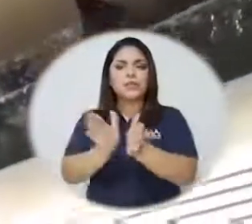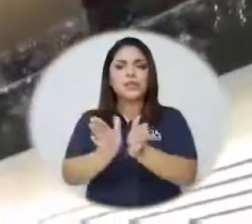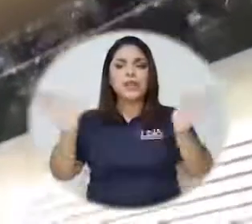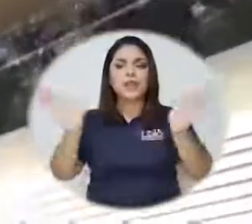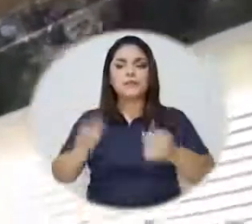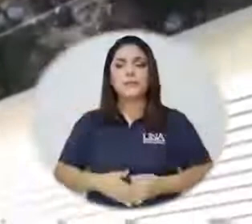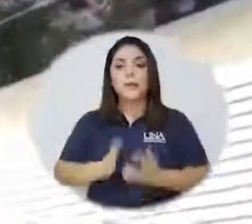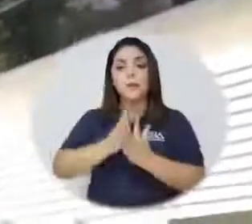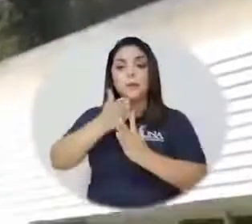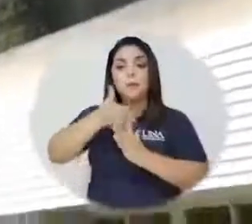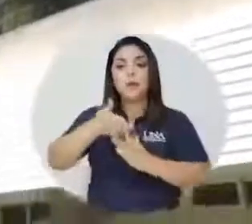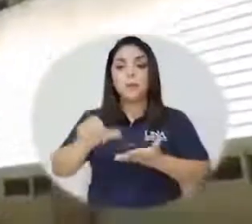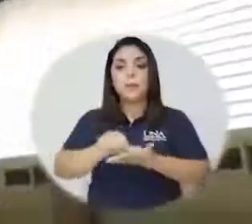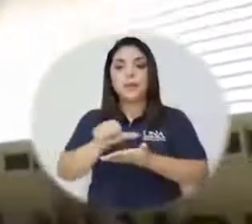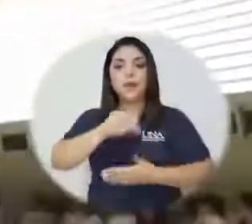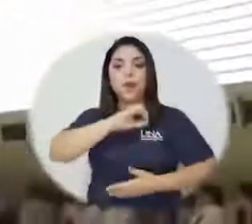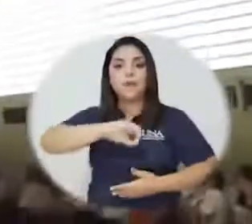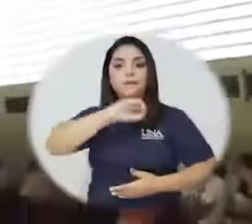la página oficial